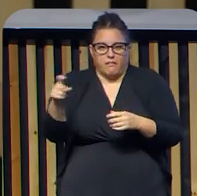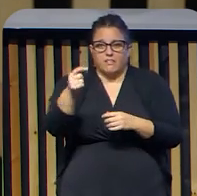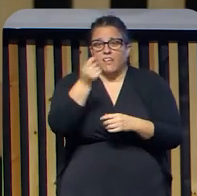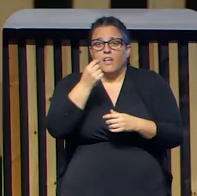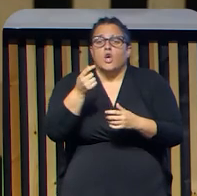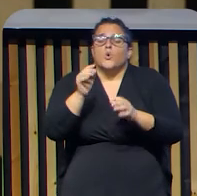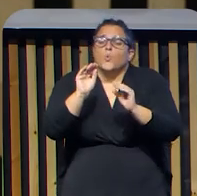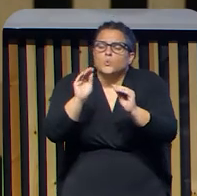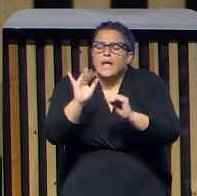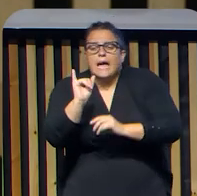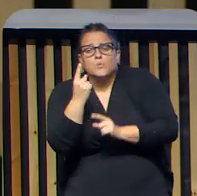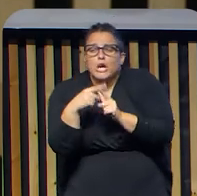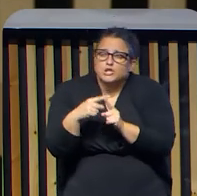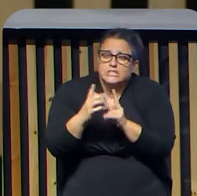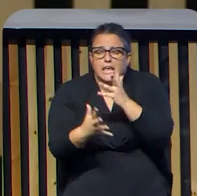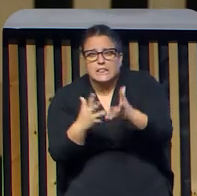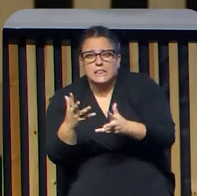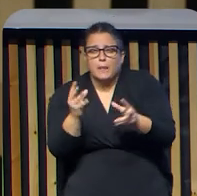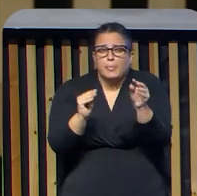Perdona no